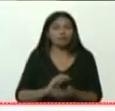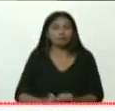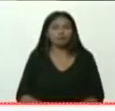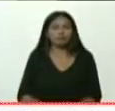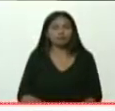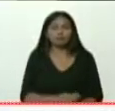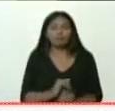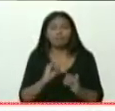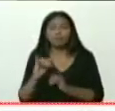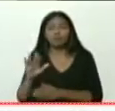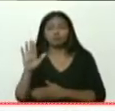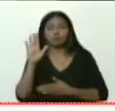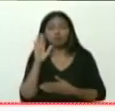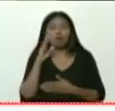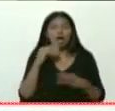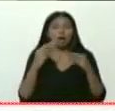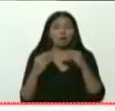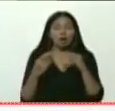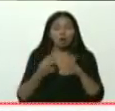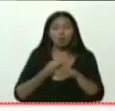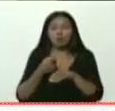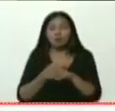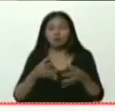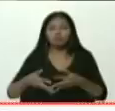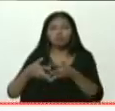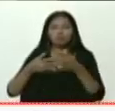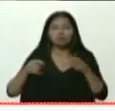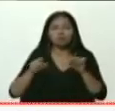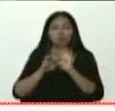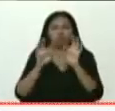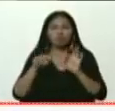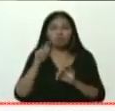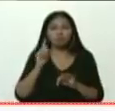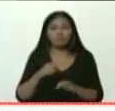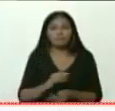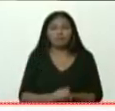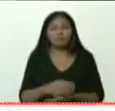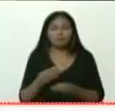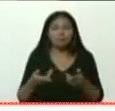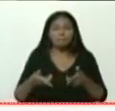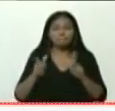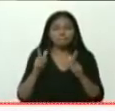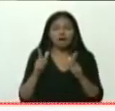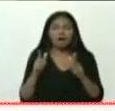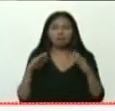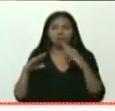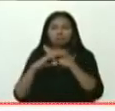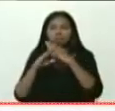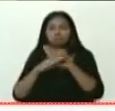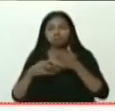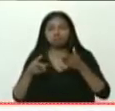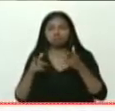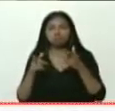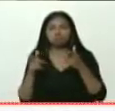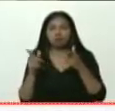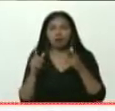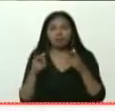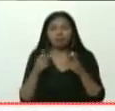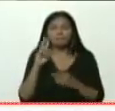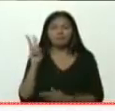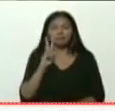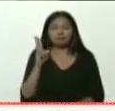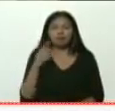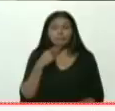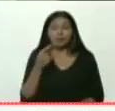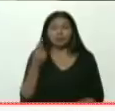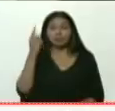Se comprometieron a hablar con el gobierno de Estados Unidos para que levantara las sanciones contra Venezuela. Y